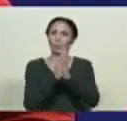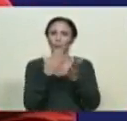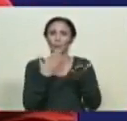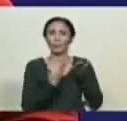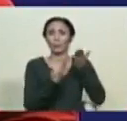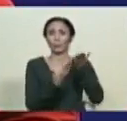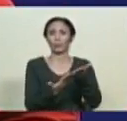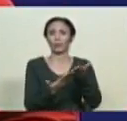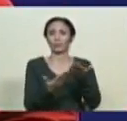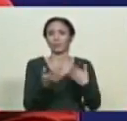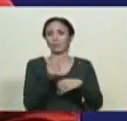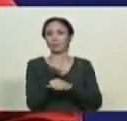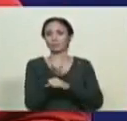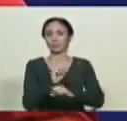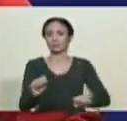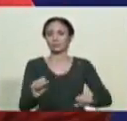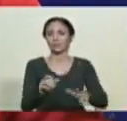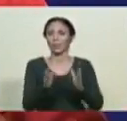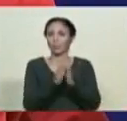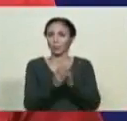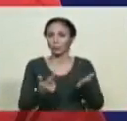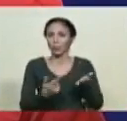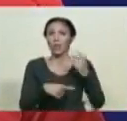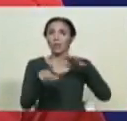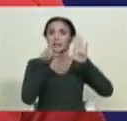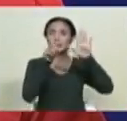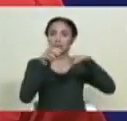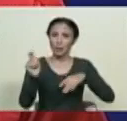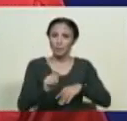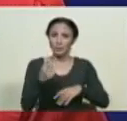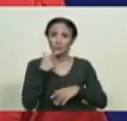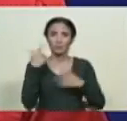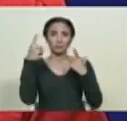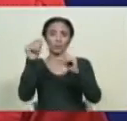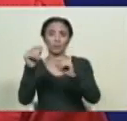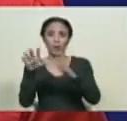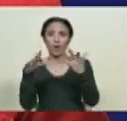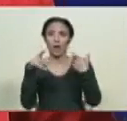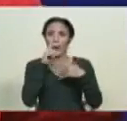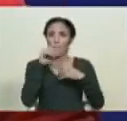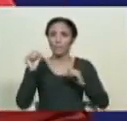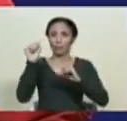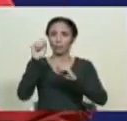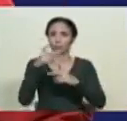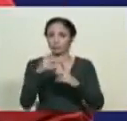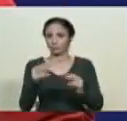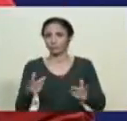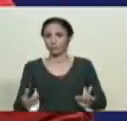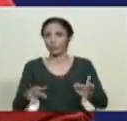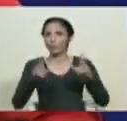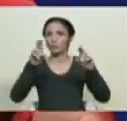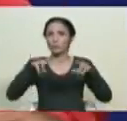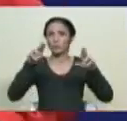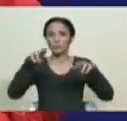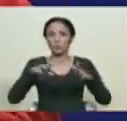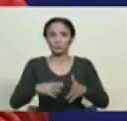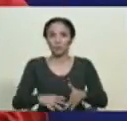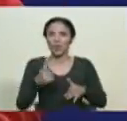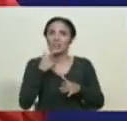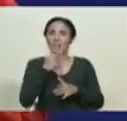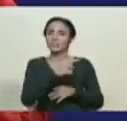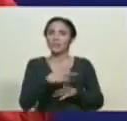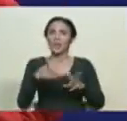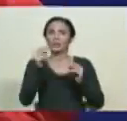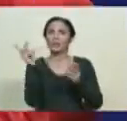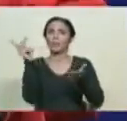propuestas. Son propuestas. Decir que en 6 meses iba Nicolás Maduro y no le cumplieron a su pueblo. De decir que no iban